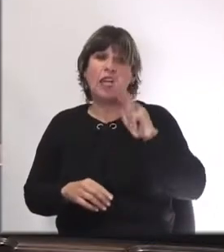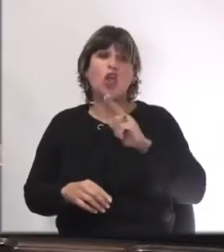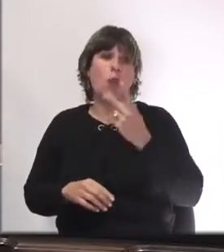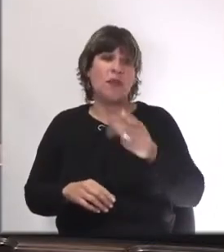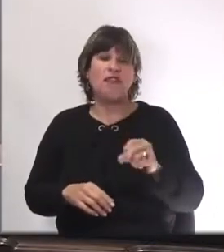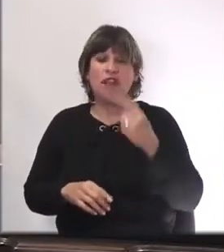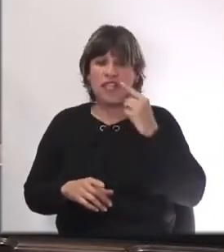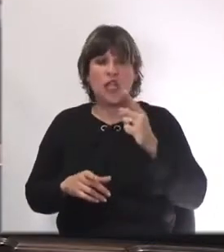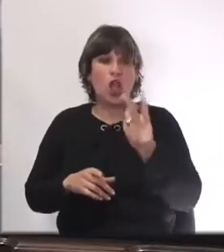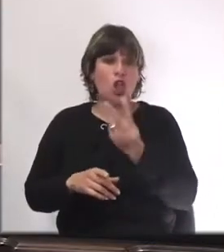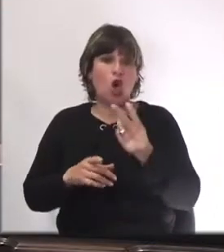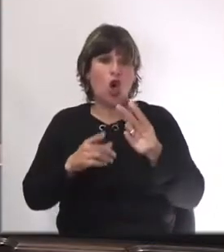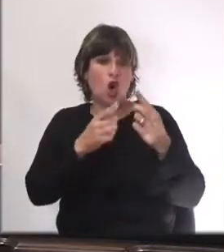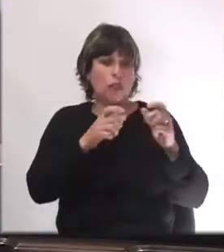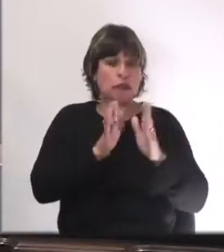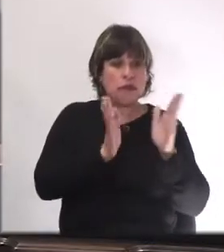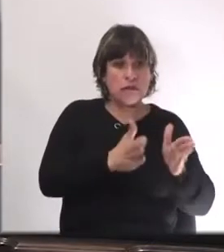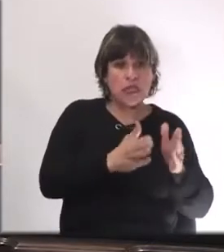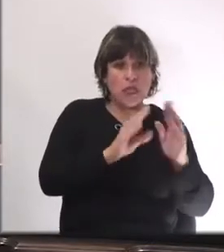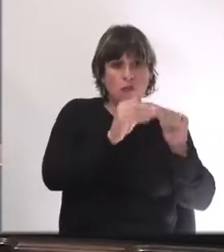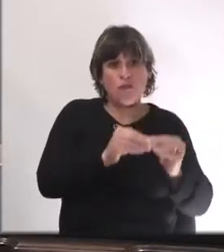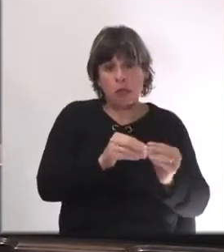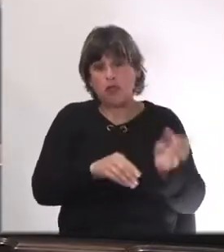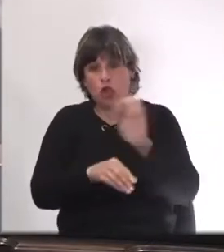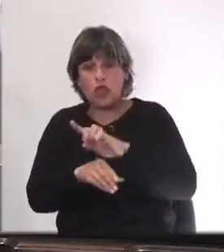cosas separadas, el presupuesto y el fondo COVID,